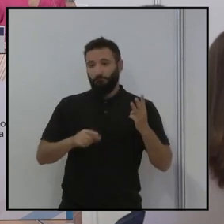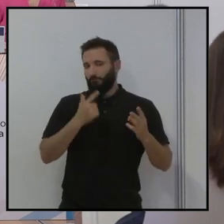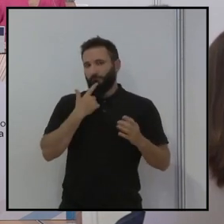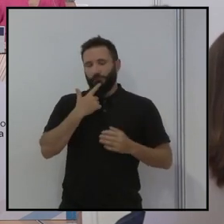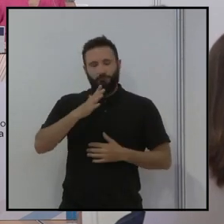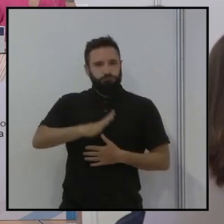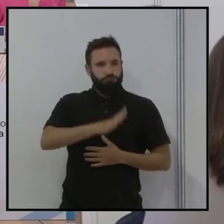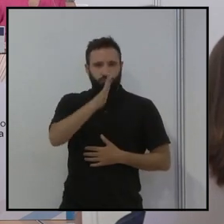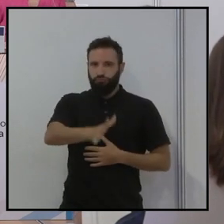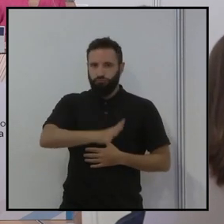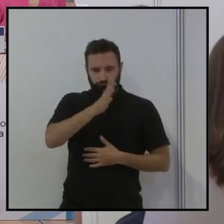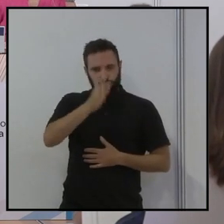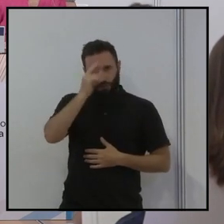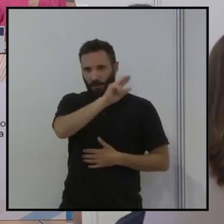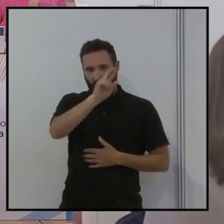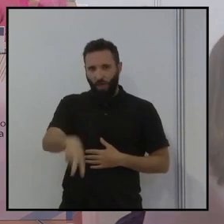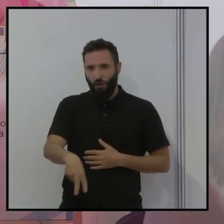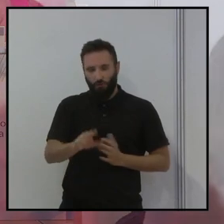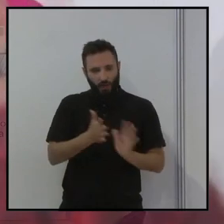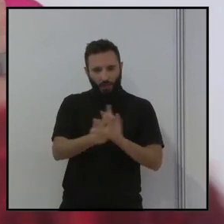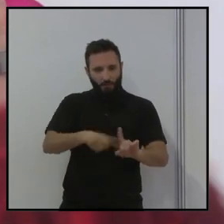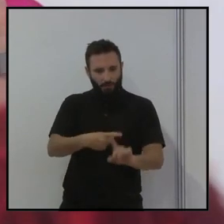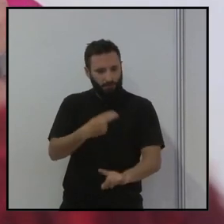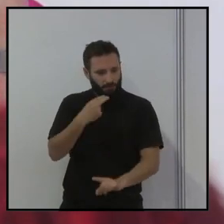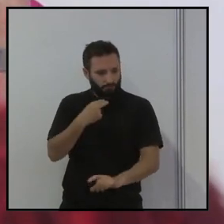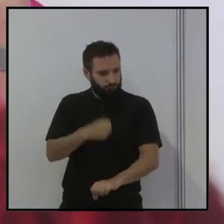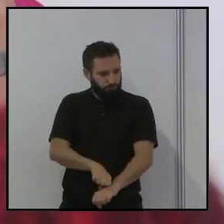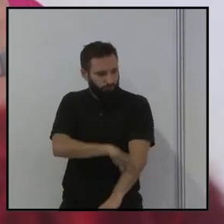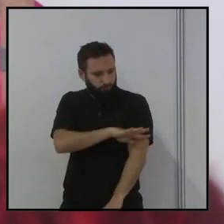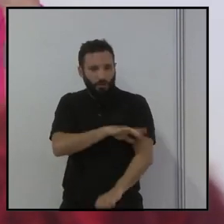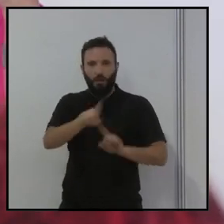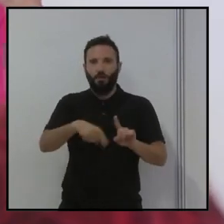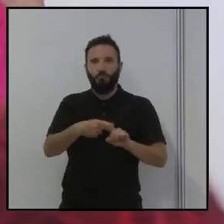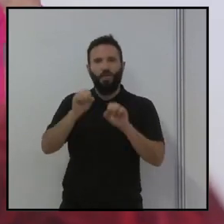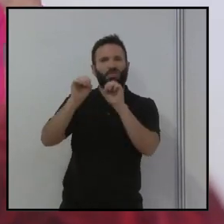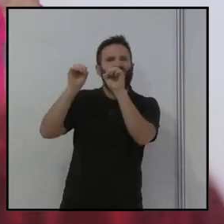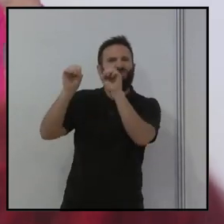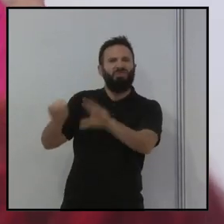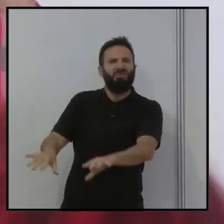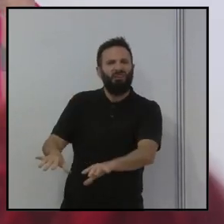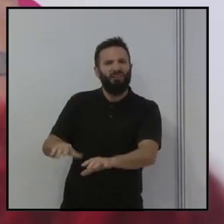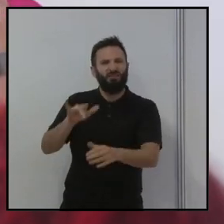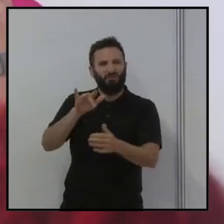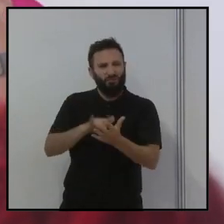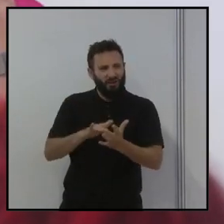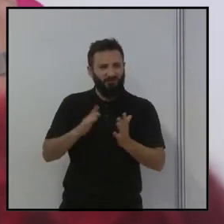Es tremendo, ¿no? Tienes toda la razón y es aterrador. Y mira el descuido y el abandono en que tenemos